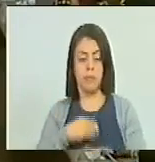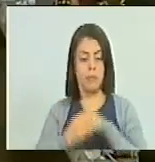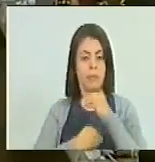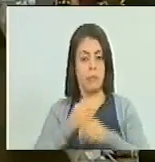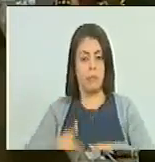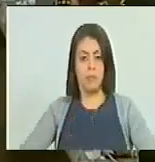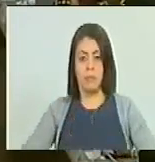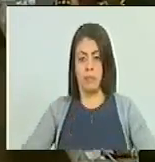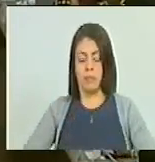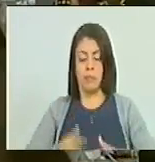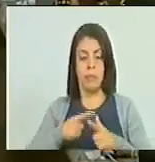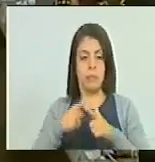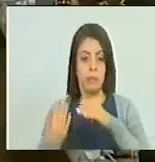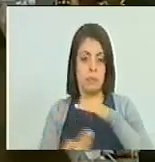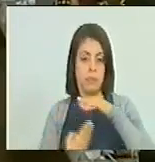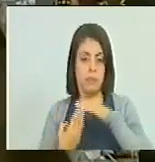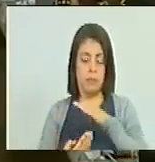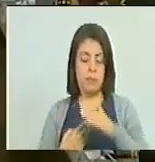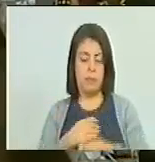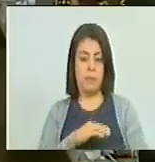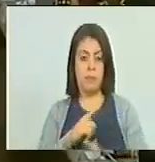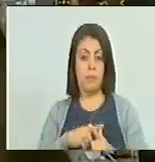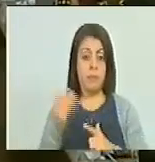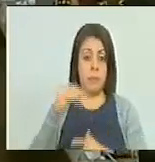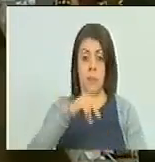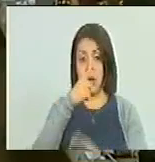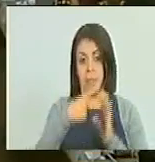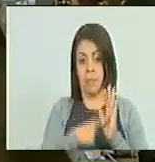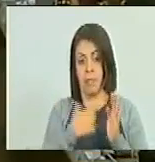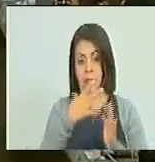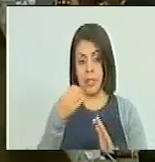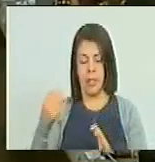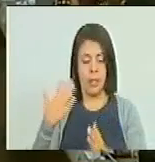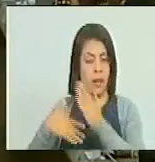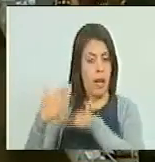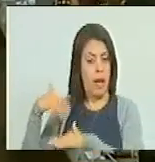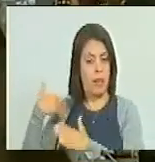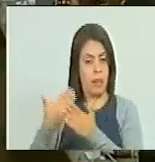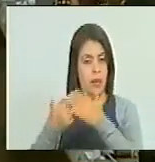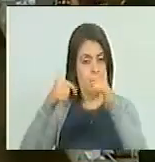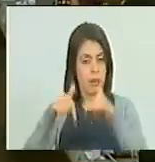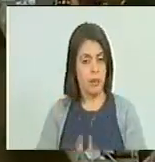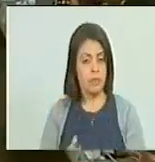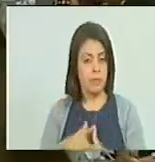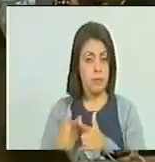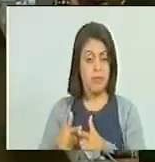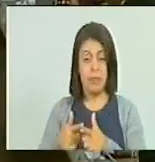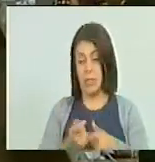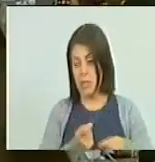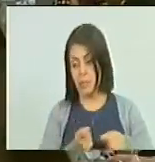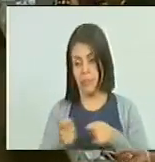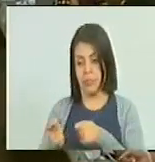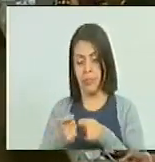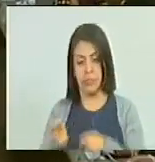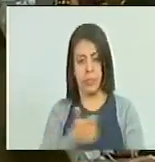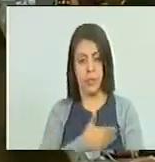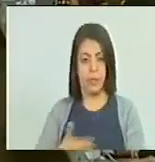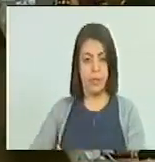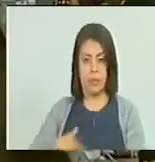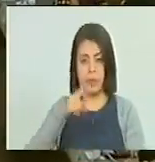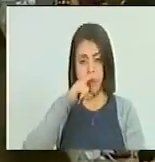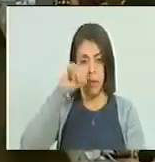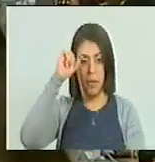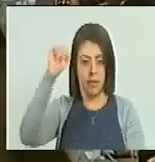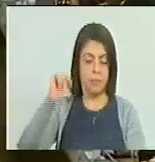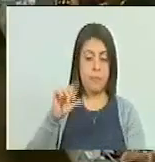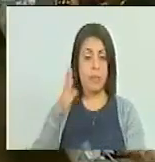un esfuerzo por llevar las bases de Misiones a más de 1500 en aquel entonces. Ante cada ataque de la barbarie, el presidente Nicolás